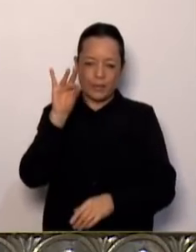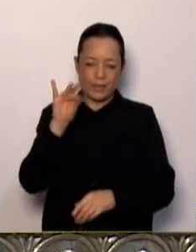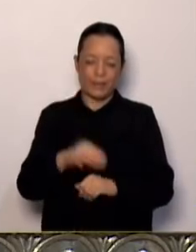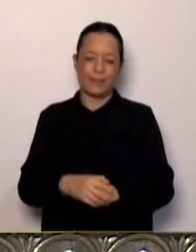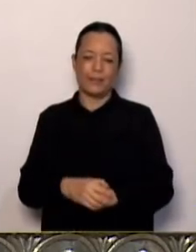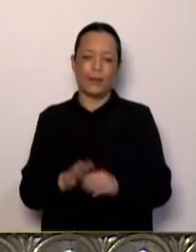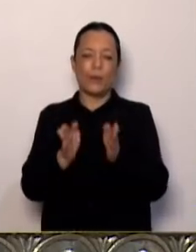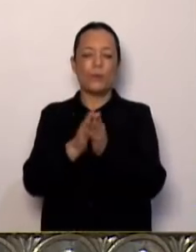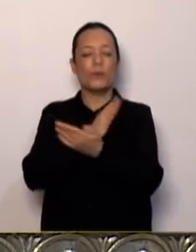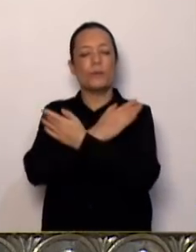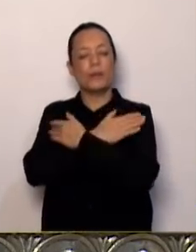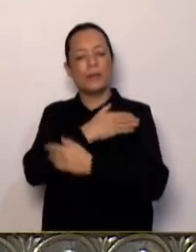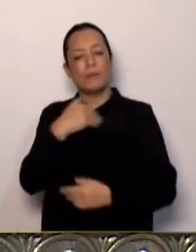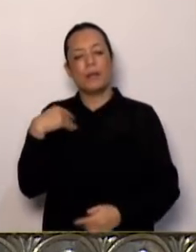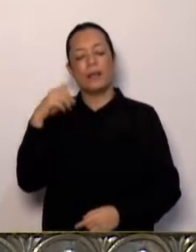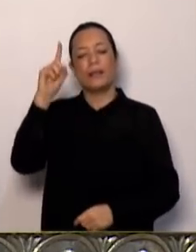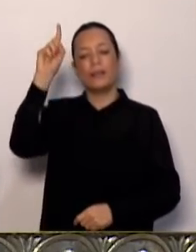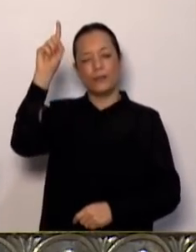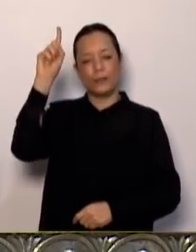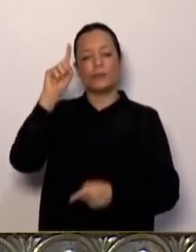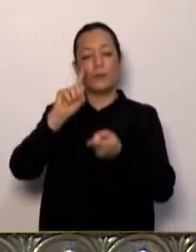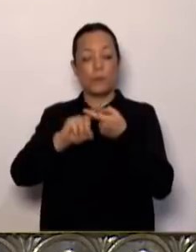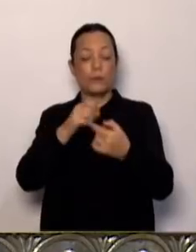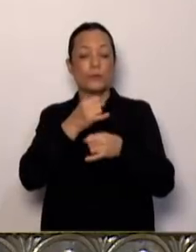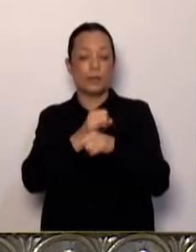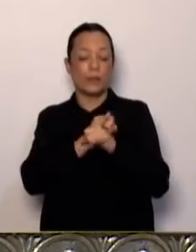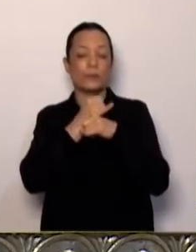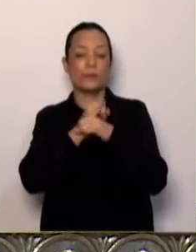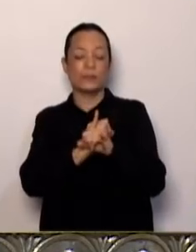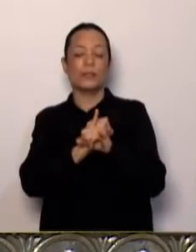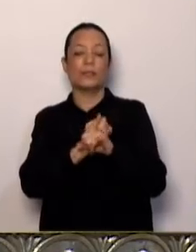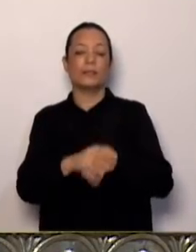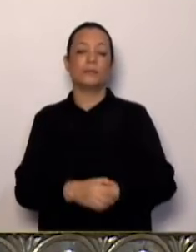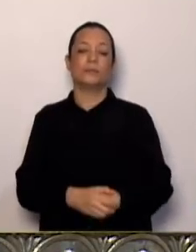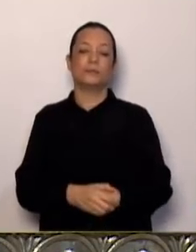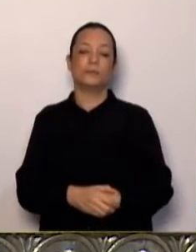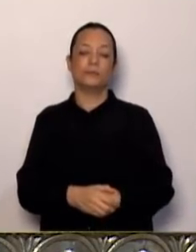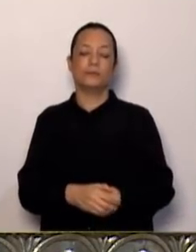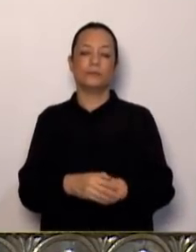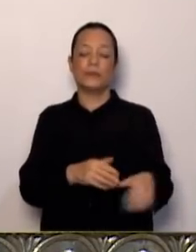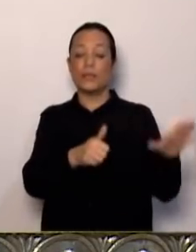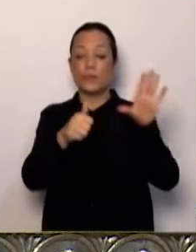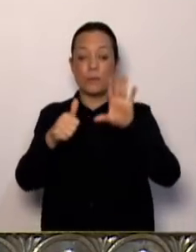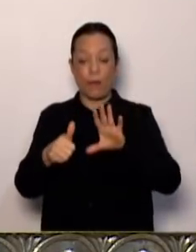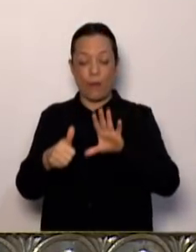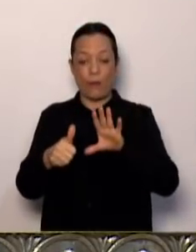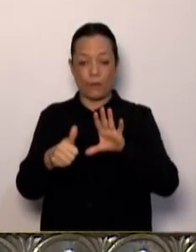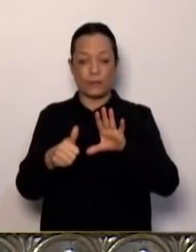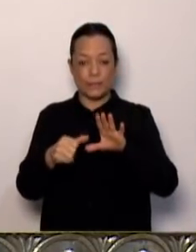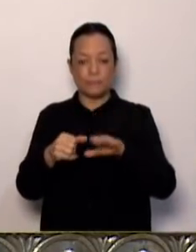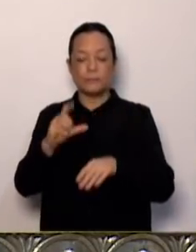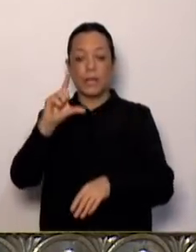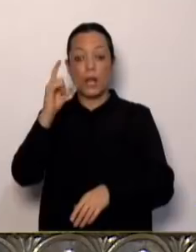Con María, la Virgen Madre de Dios, su esposo San José, los apóstoles, San